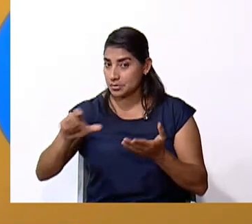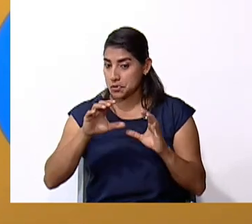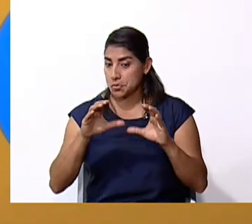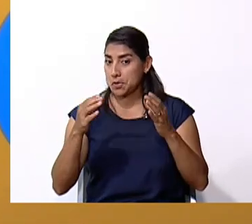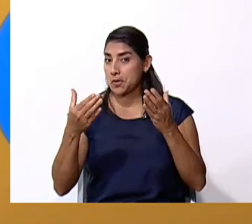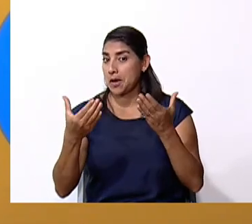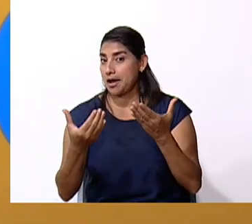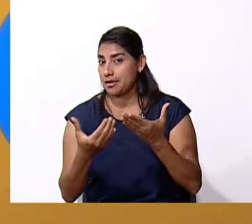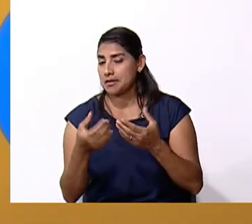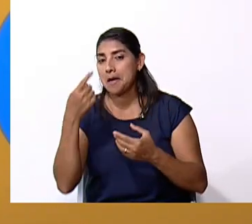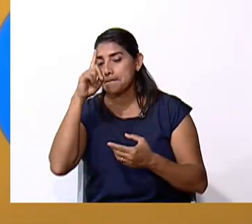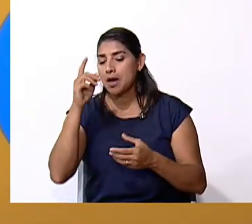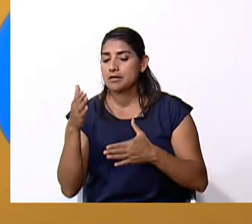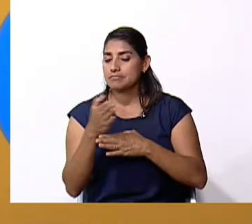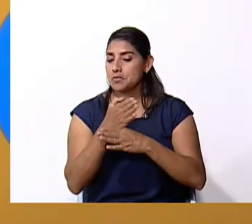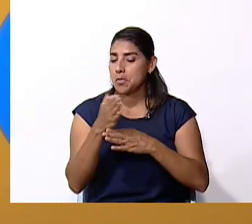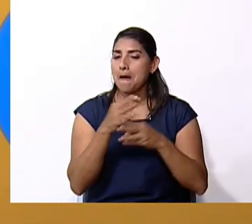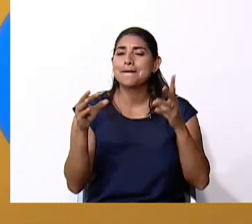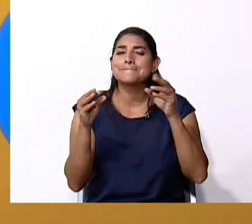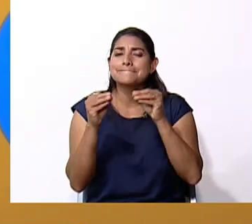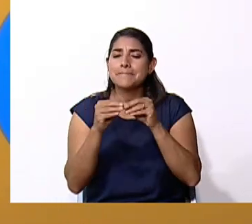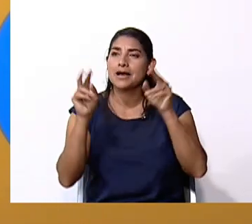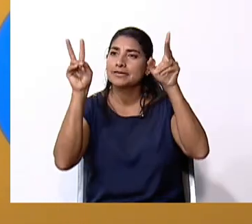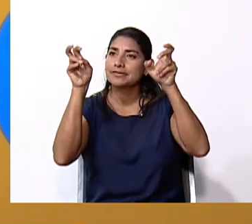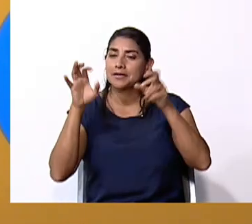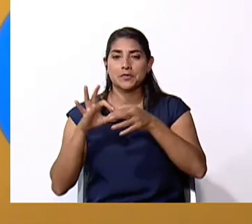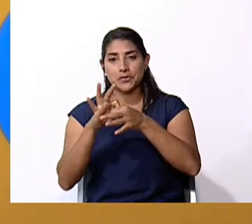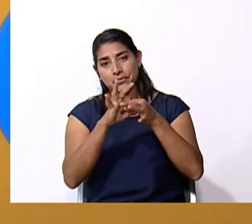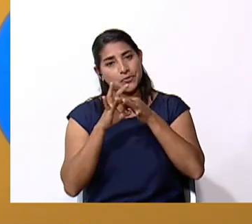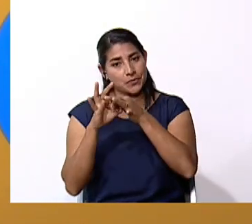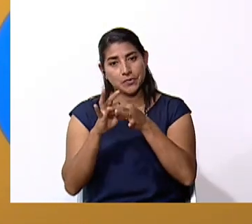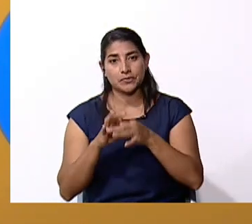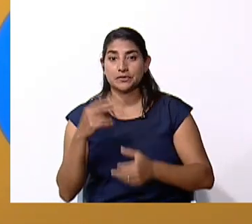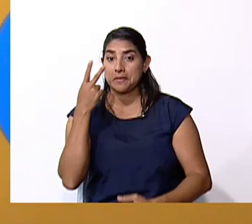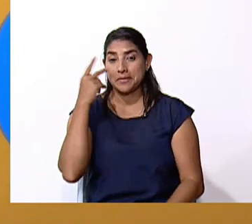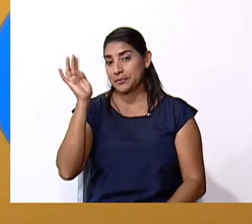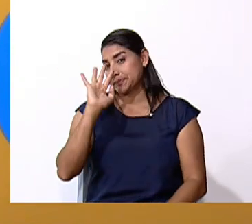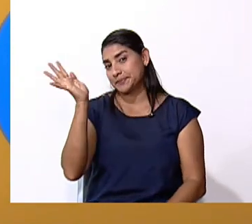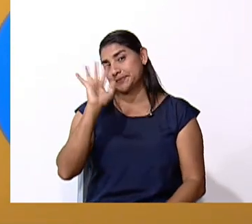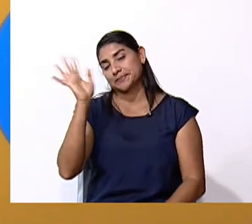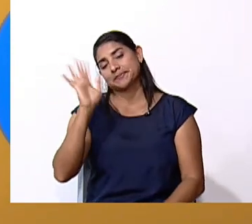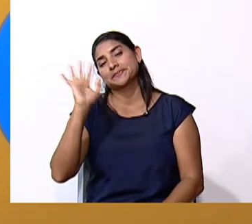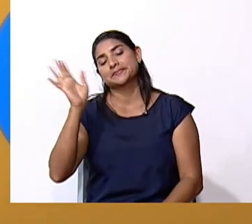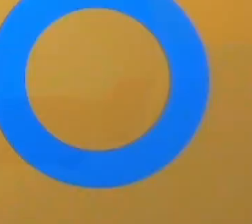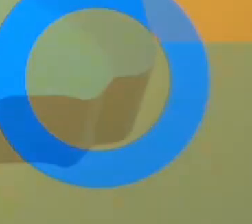para que compartamos más temas juntos. Hasta la próxima.